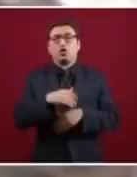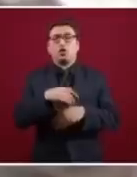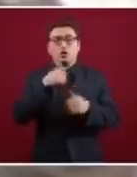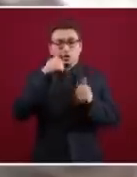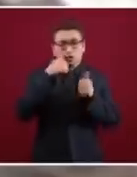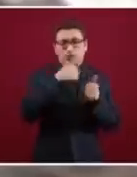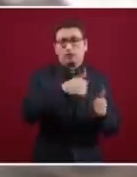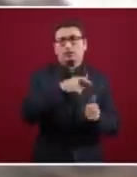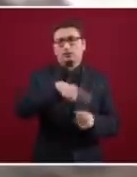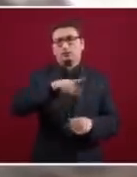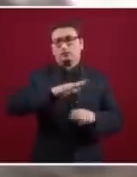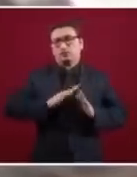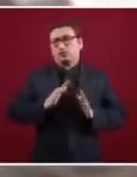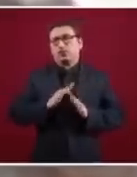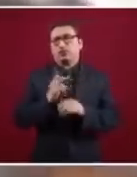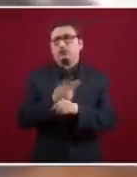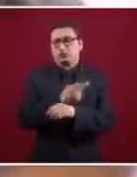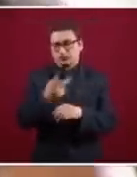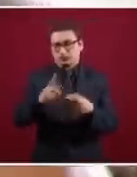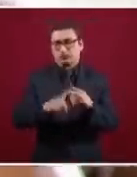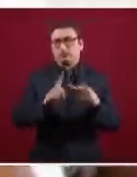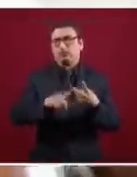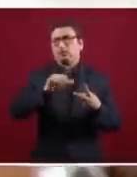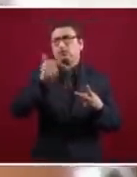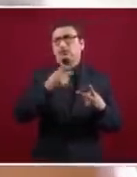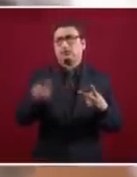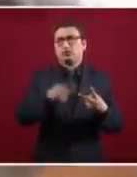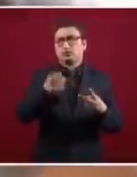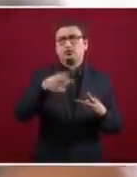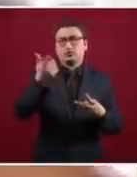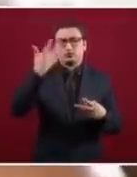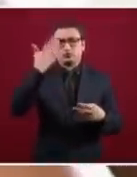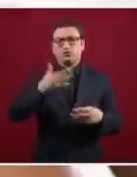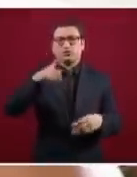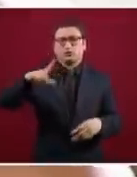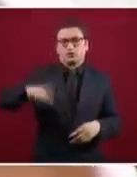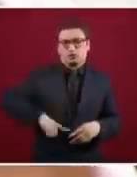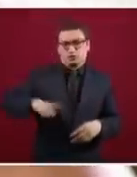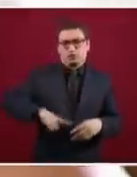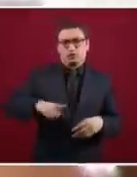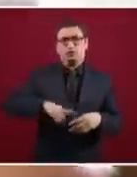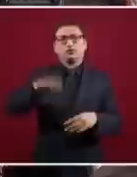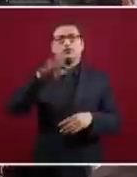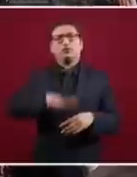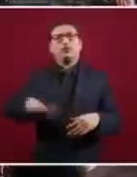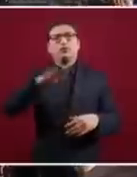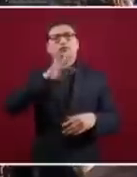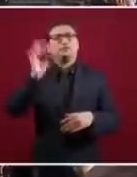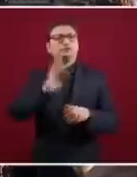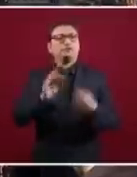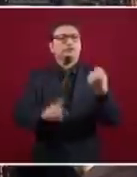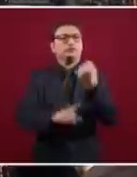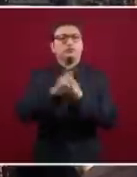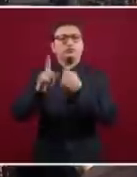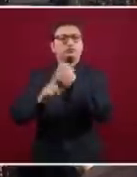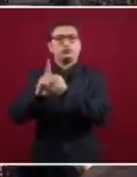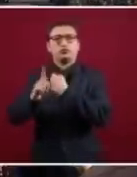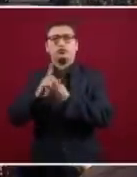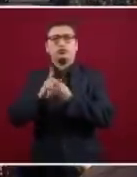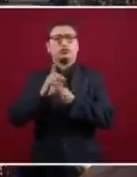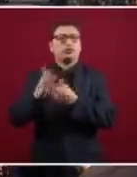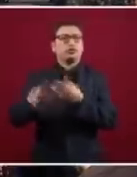y también preguntarle si no hay riesgos para su gobierno si no hay riesgos de